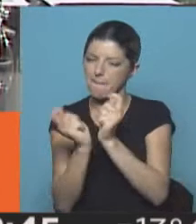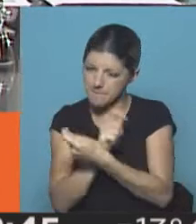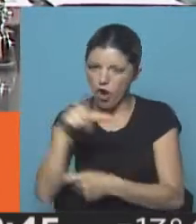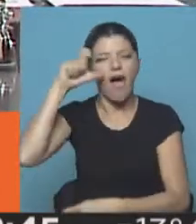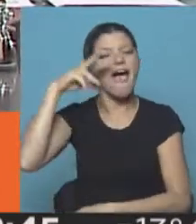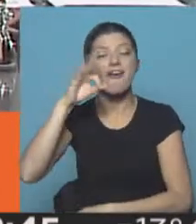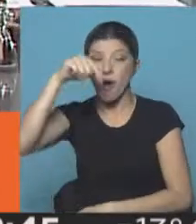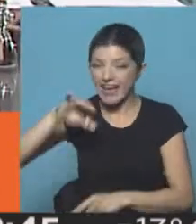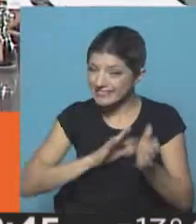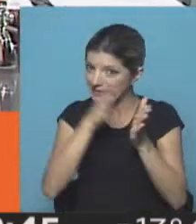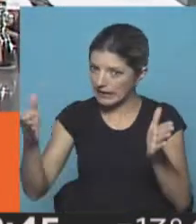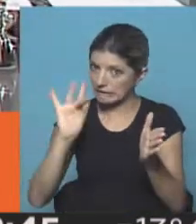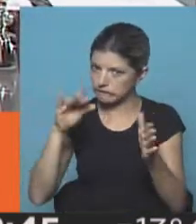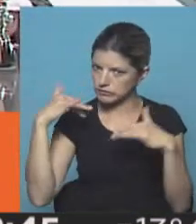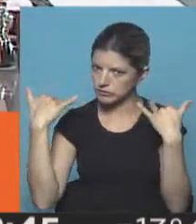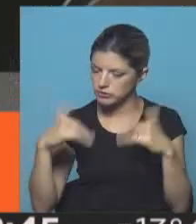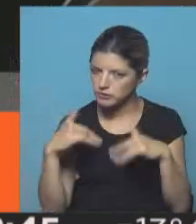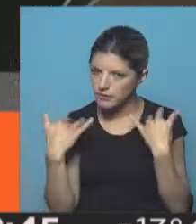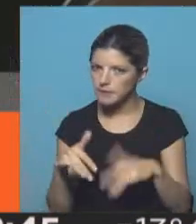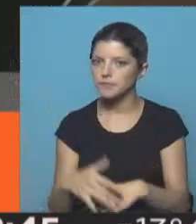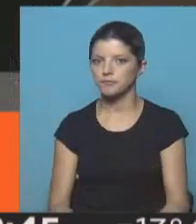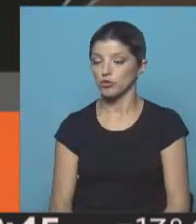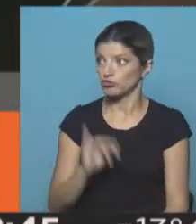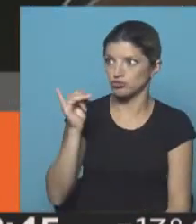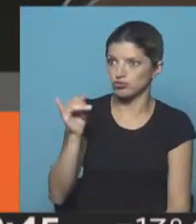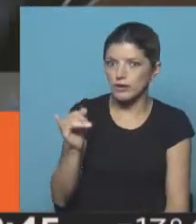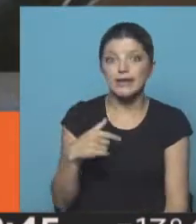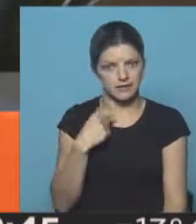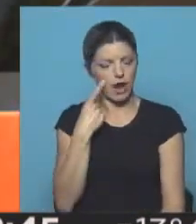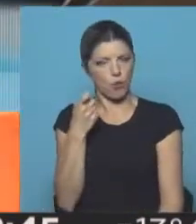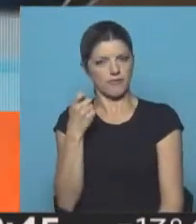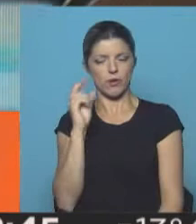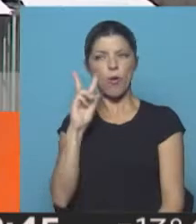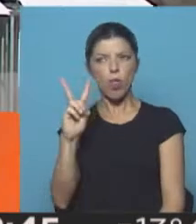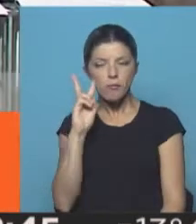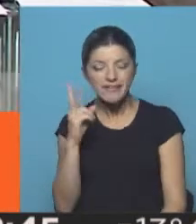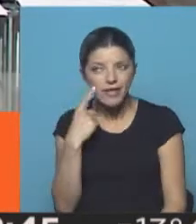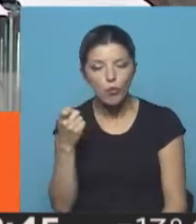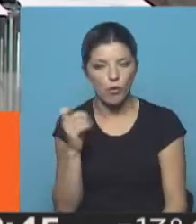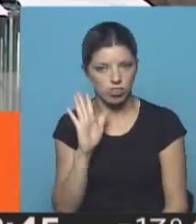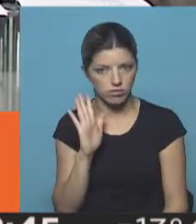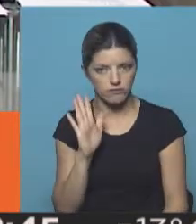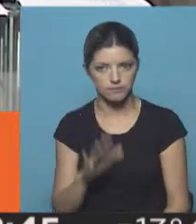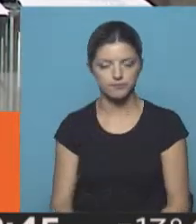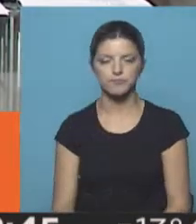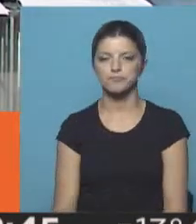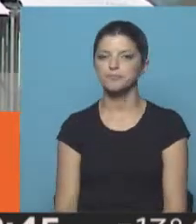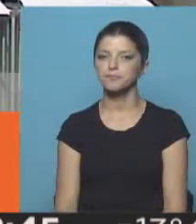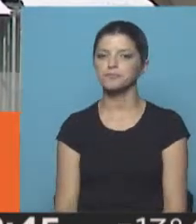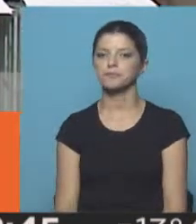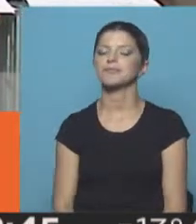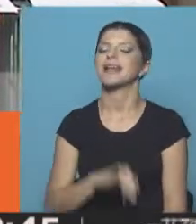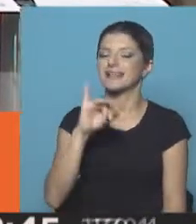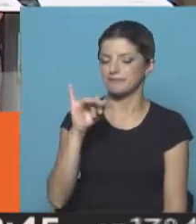año es un año muy duro para Evo Morales y se le nota físicamente, ¿no? Sí, de todos modos, Inde, y articulando ahí con lo que